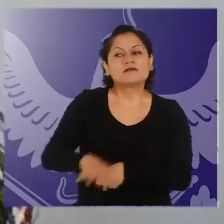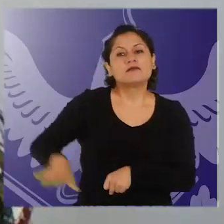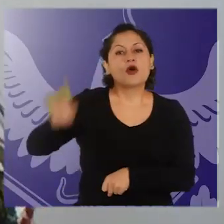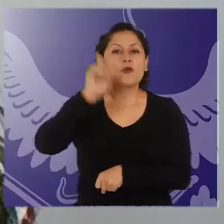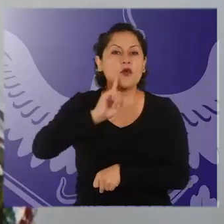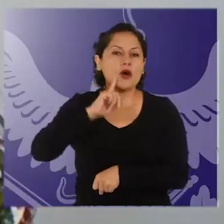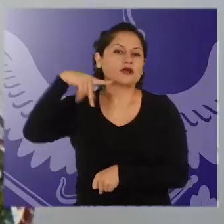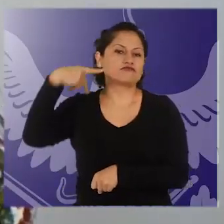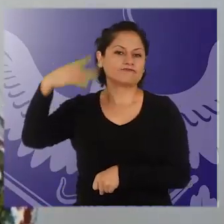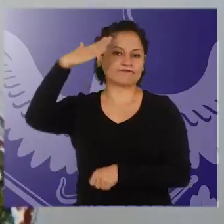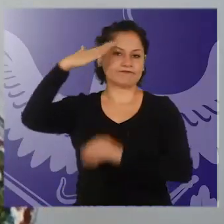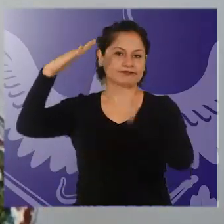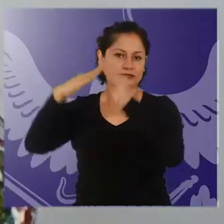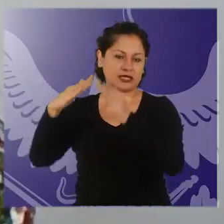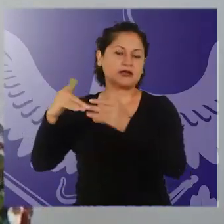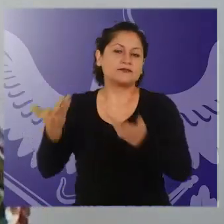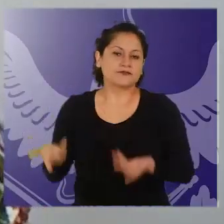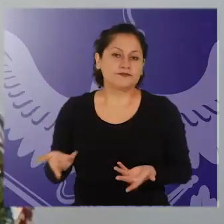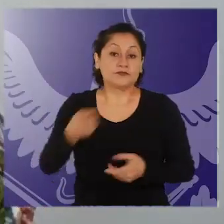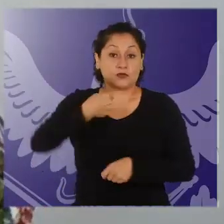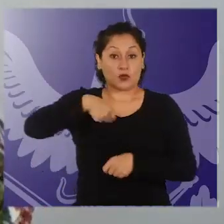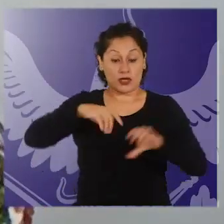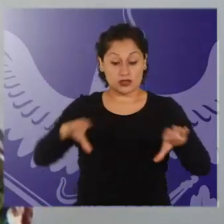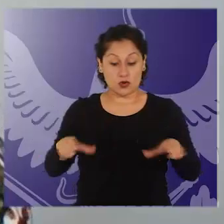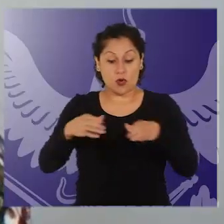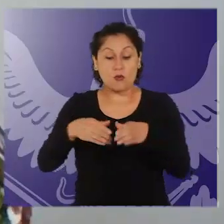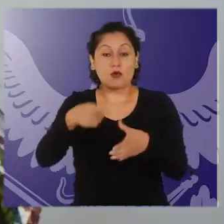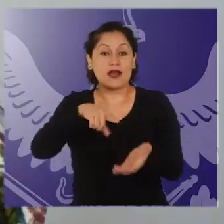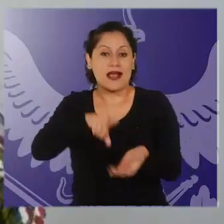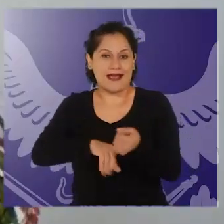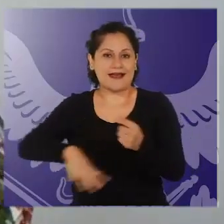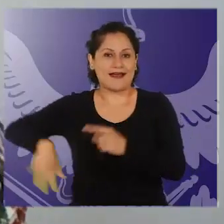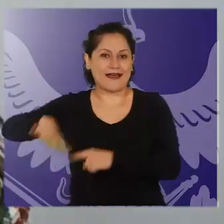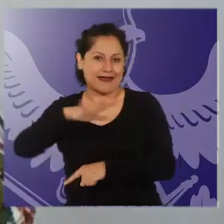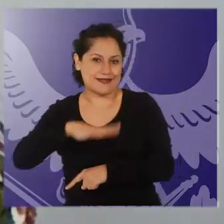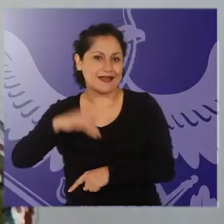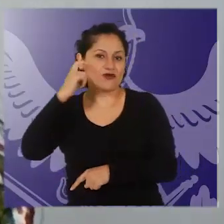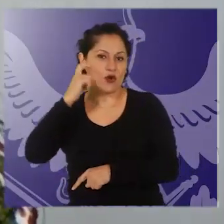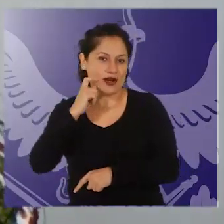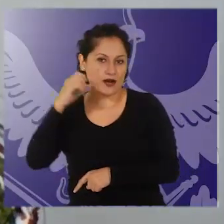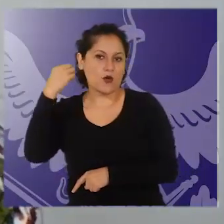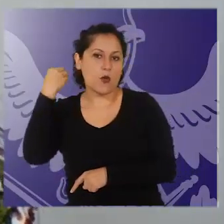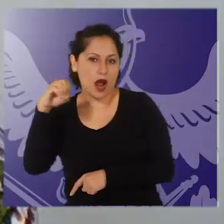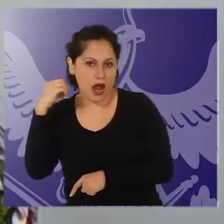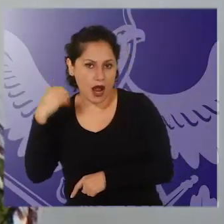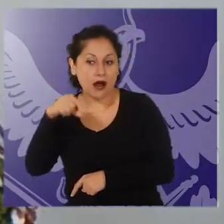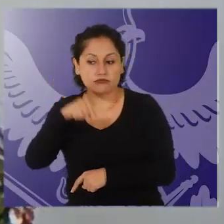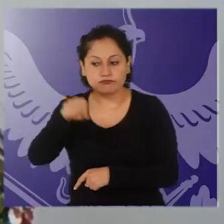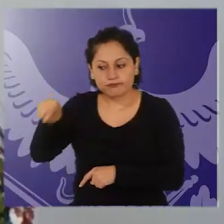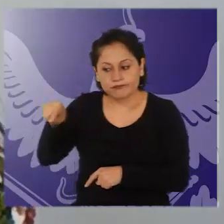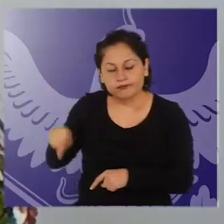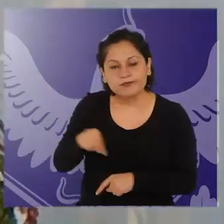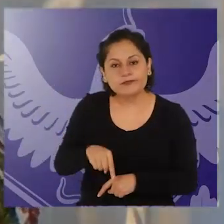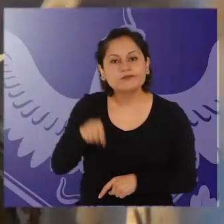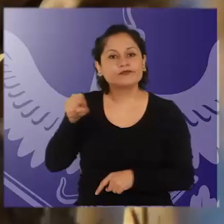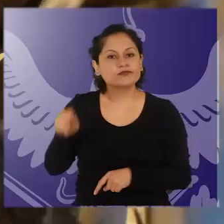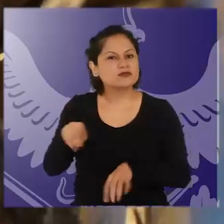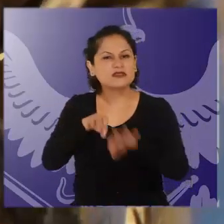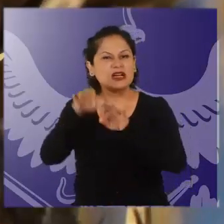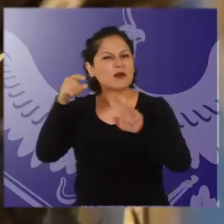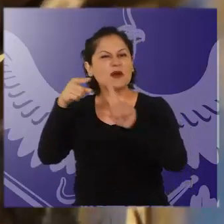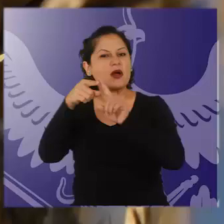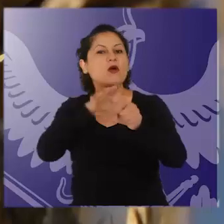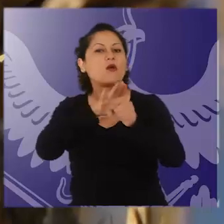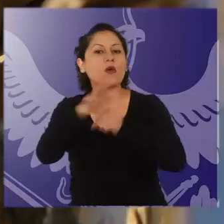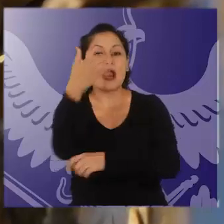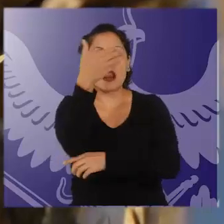en las mujeres que son jefas de familia. En nuestras comunidades, sobre todo en la región de Costa Chica de Guerrero y de Oaxaca, la principal